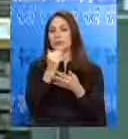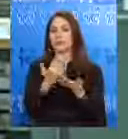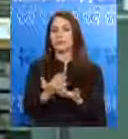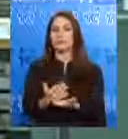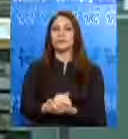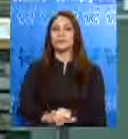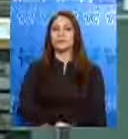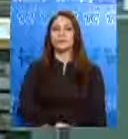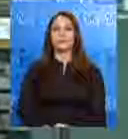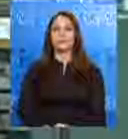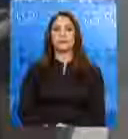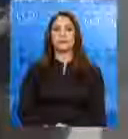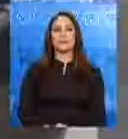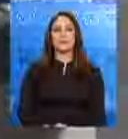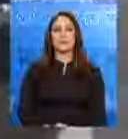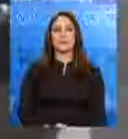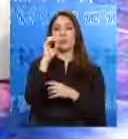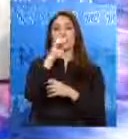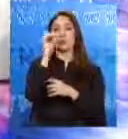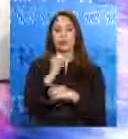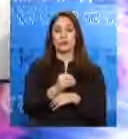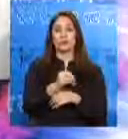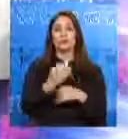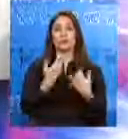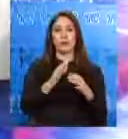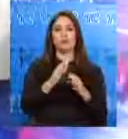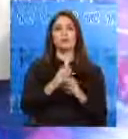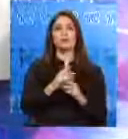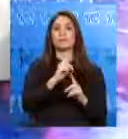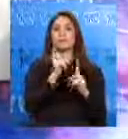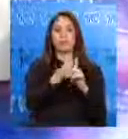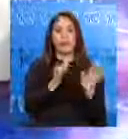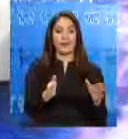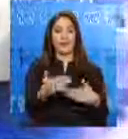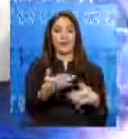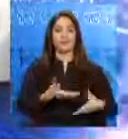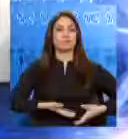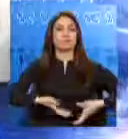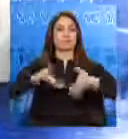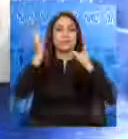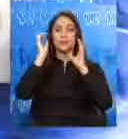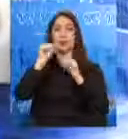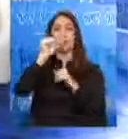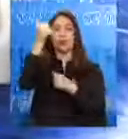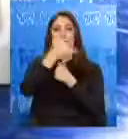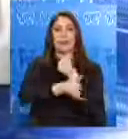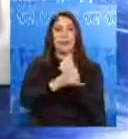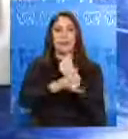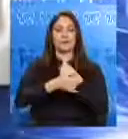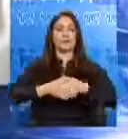listo en un 42%, según cifras proporcionadas por el Consejo Nacional Electoral.